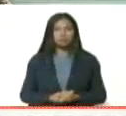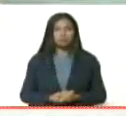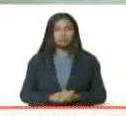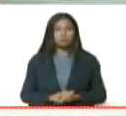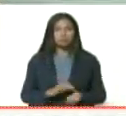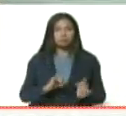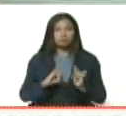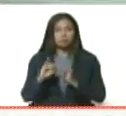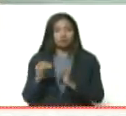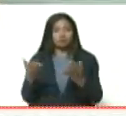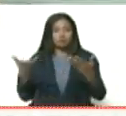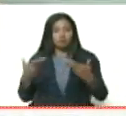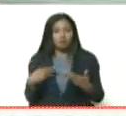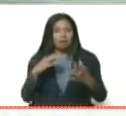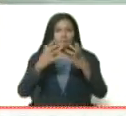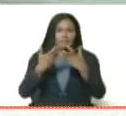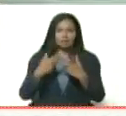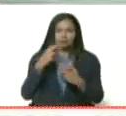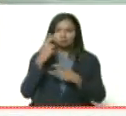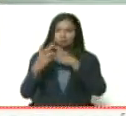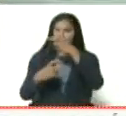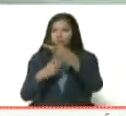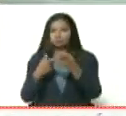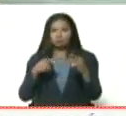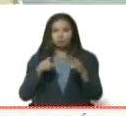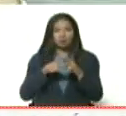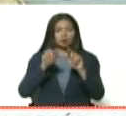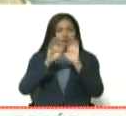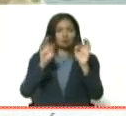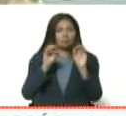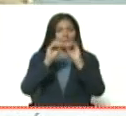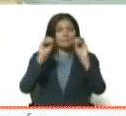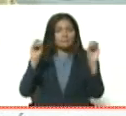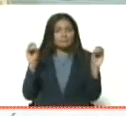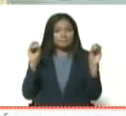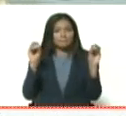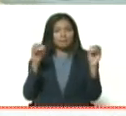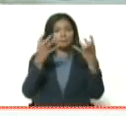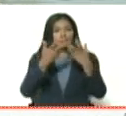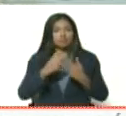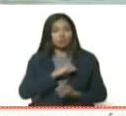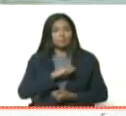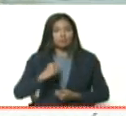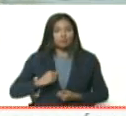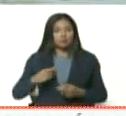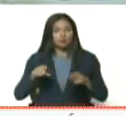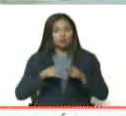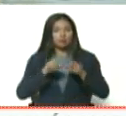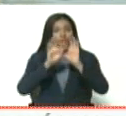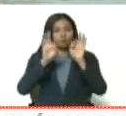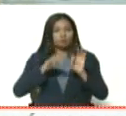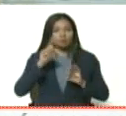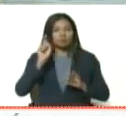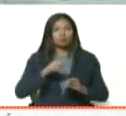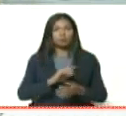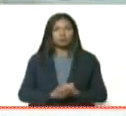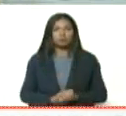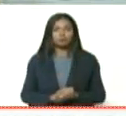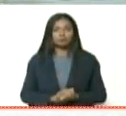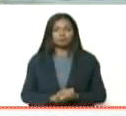Por eso quise venir a esta empresa, para hacerle un llamado a los empresarios privados. Aquí